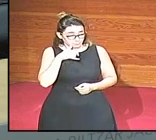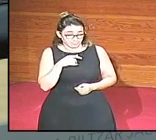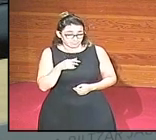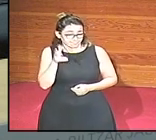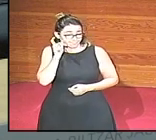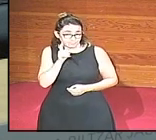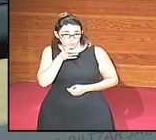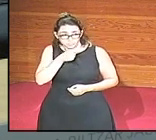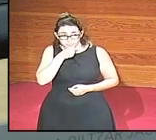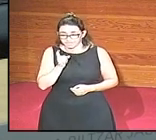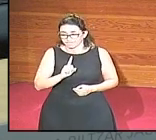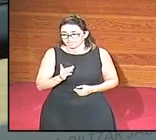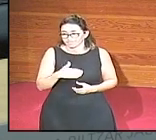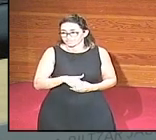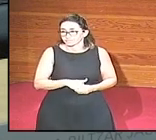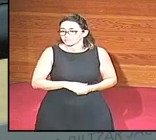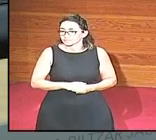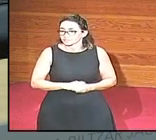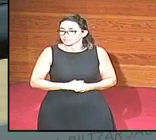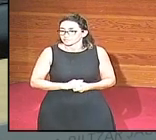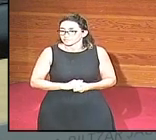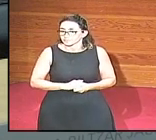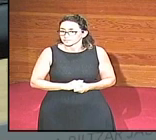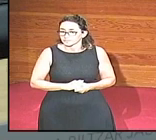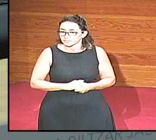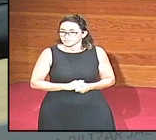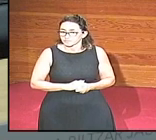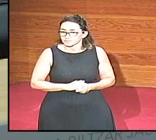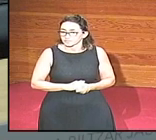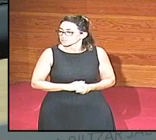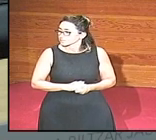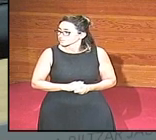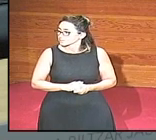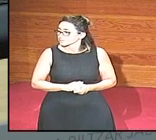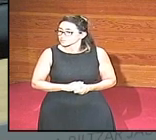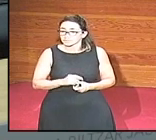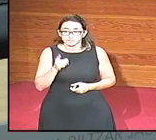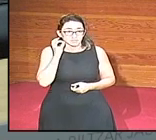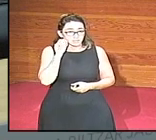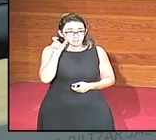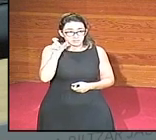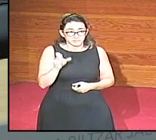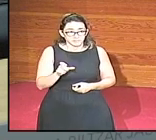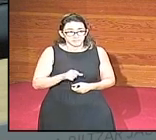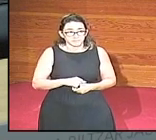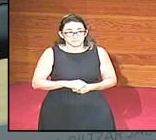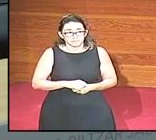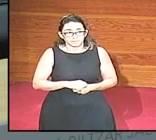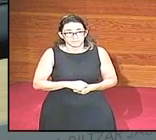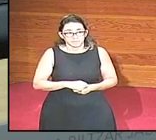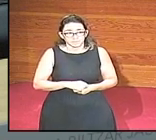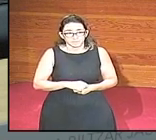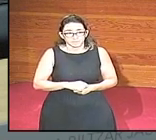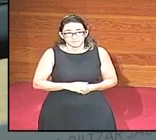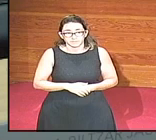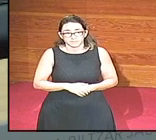Igual peor. Por números ya pinta mal. Sí, por aquí está. Porque hay una